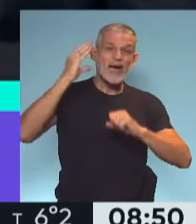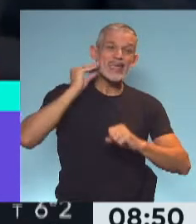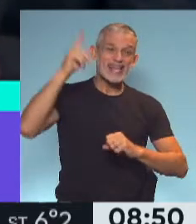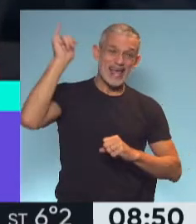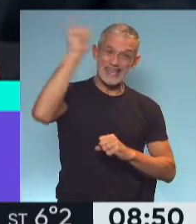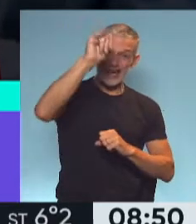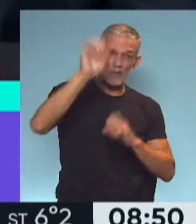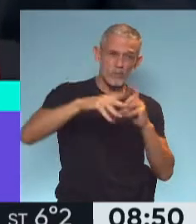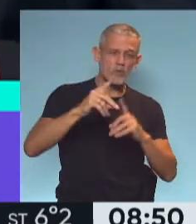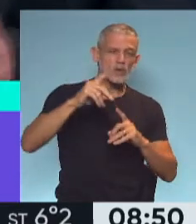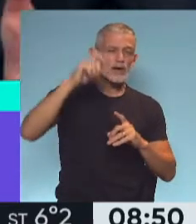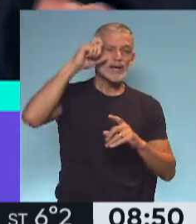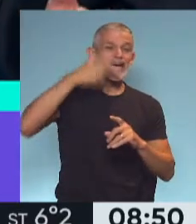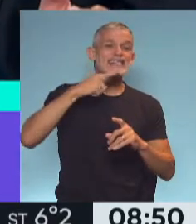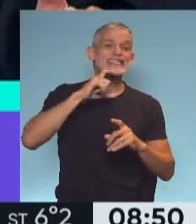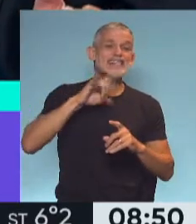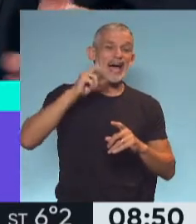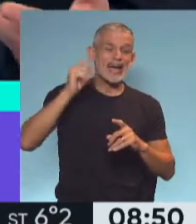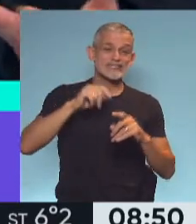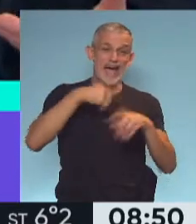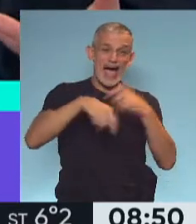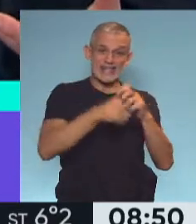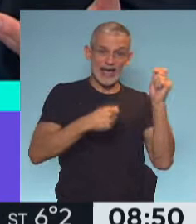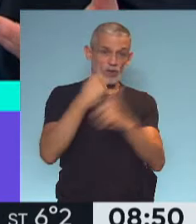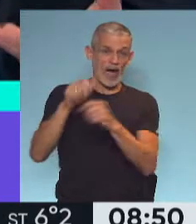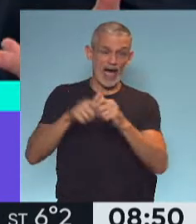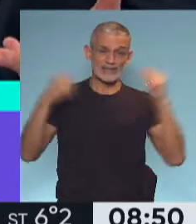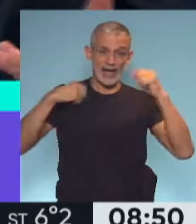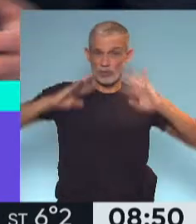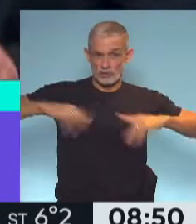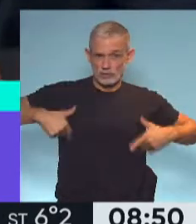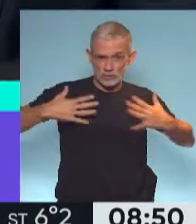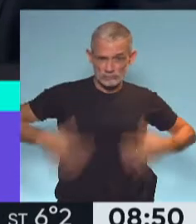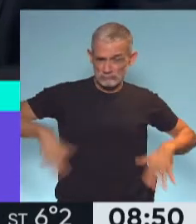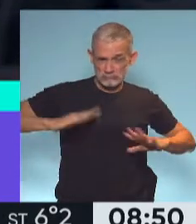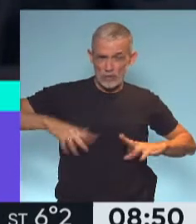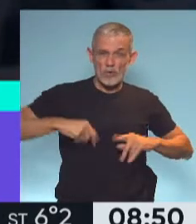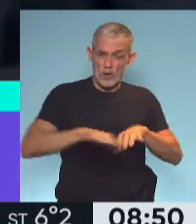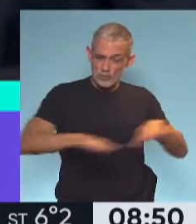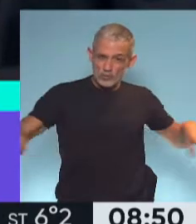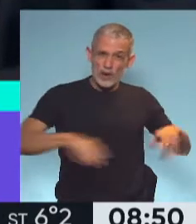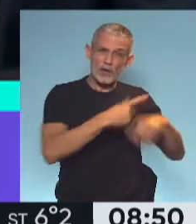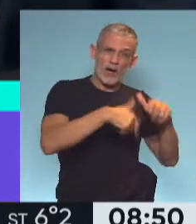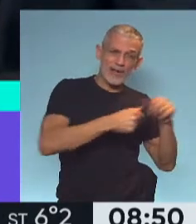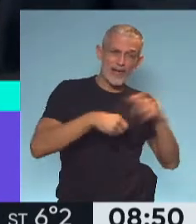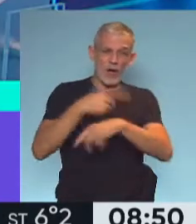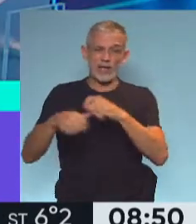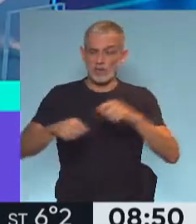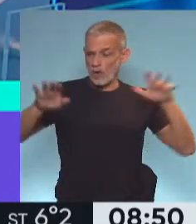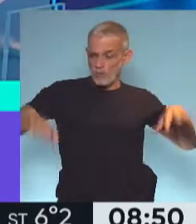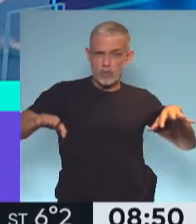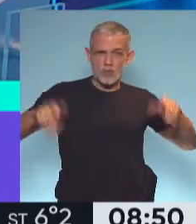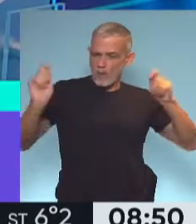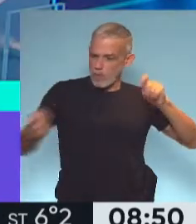estaqueado estaqueado brotaron de pies y manos ligero de ropa en el suelo malvinense para un ejemplo el resto de la tropa